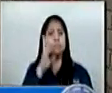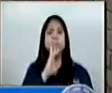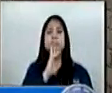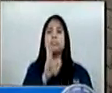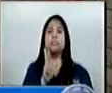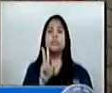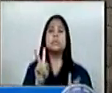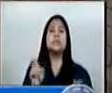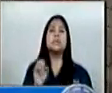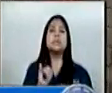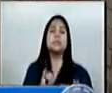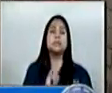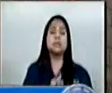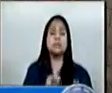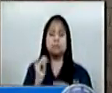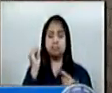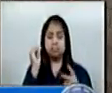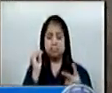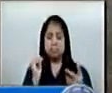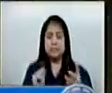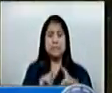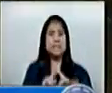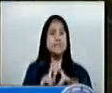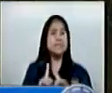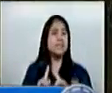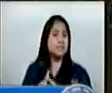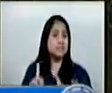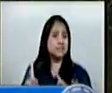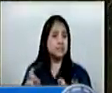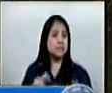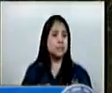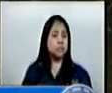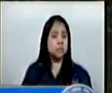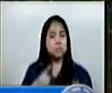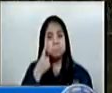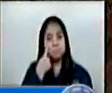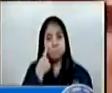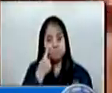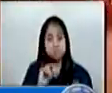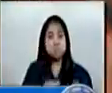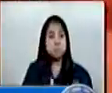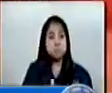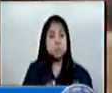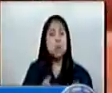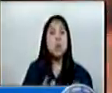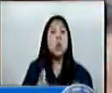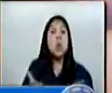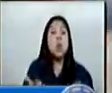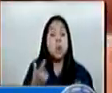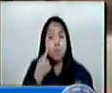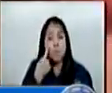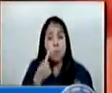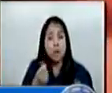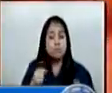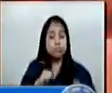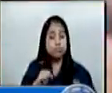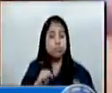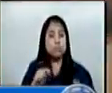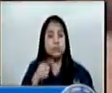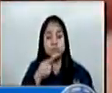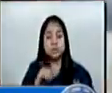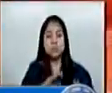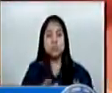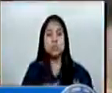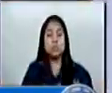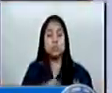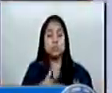una respuesta de un terremoto o de una catástrofe de gran magnitud en nuestra región. No solo nos afectan